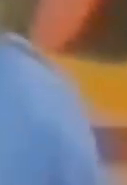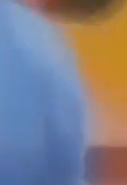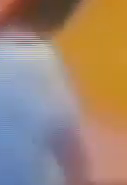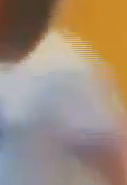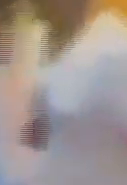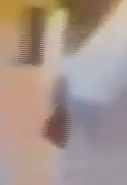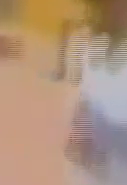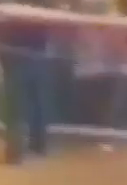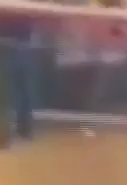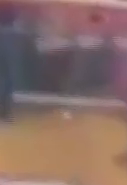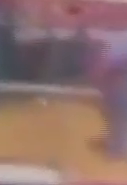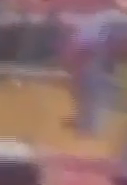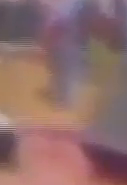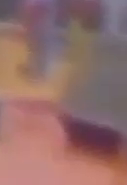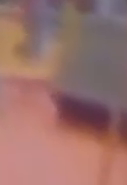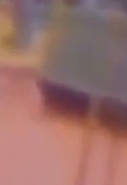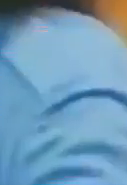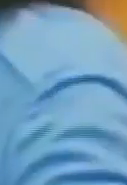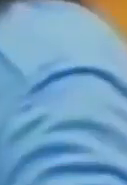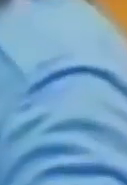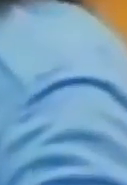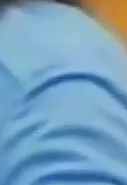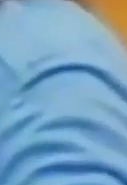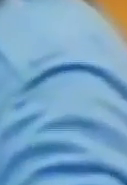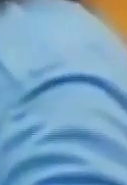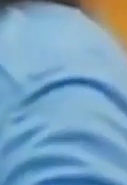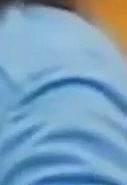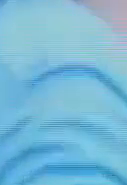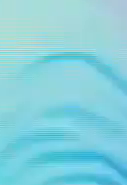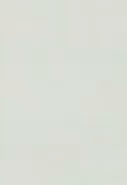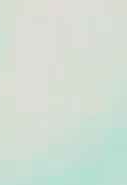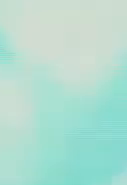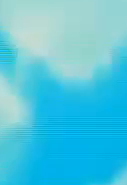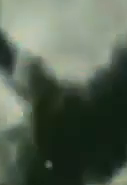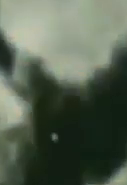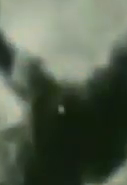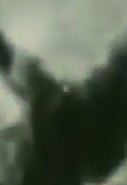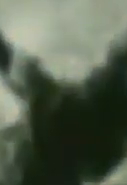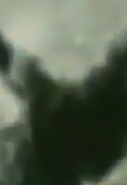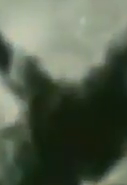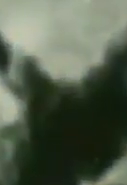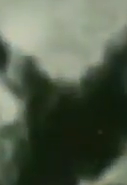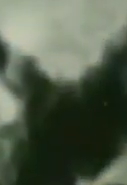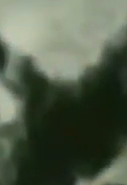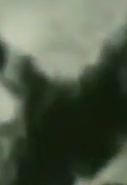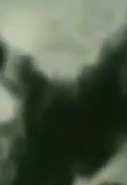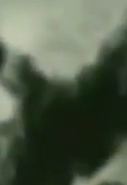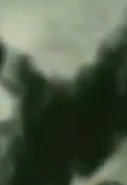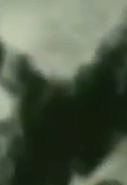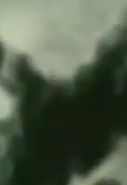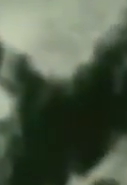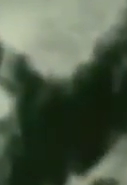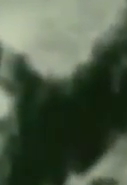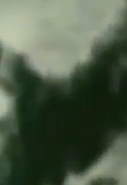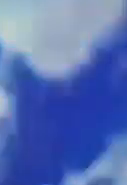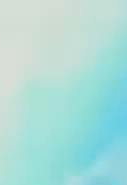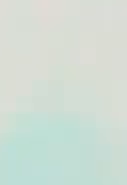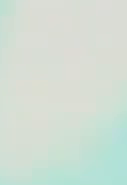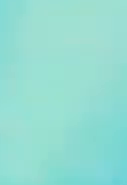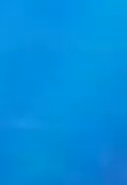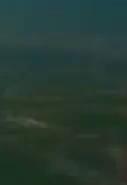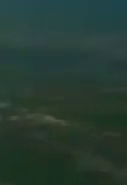llevó a hacer esta revolución. Y por ti vamos también, Alí. Y todo lo que hagamos por nuestro pueblo lo hacemos en nombre de tu espíritu, de tu canto,